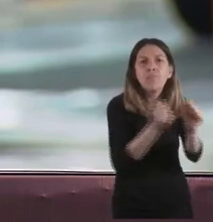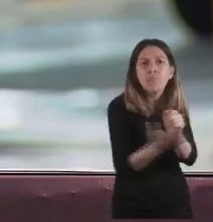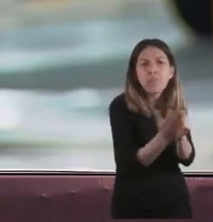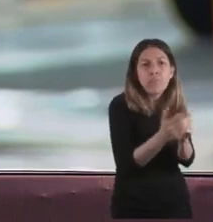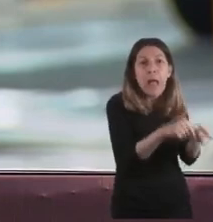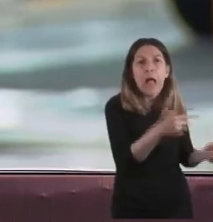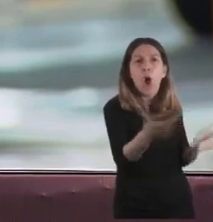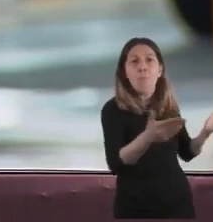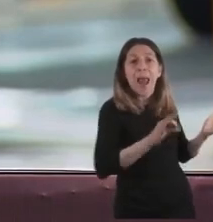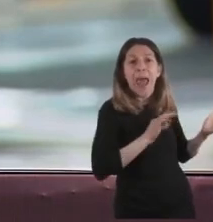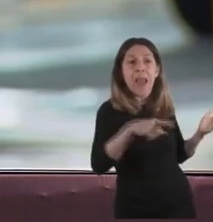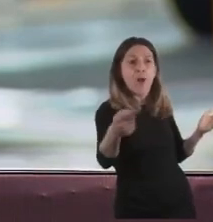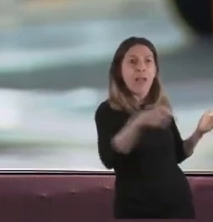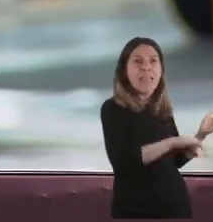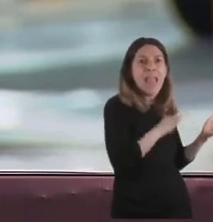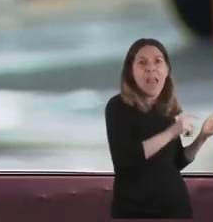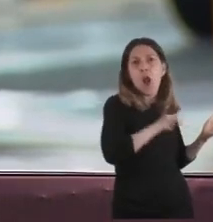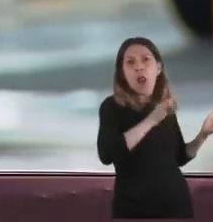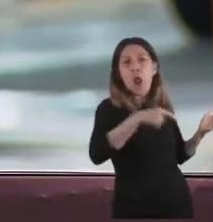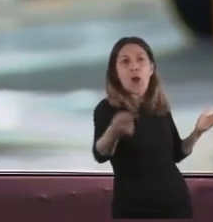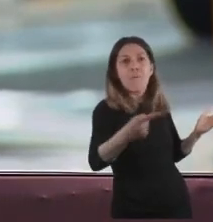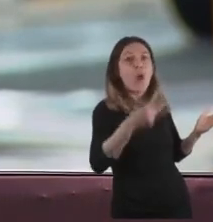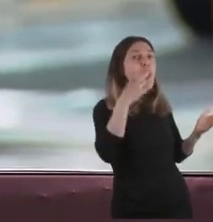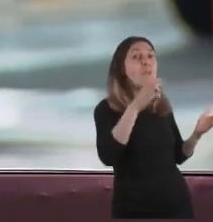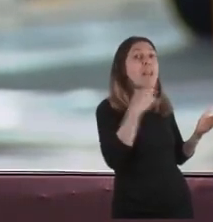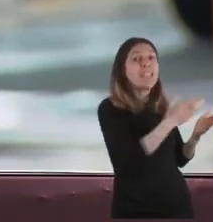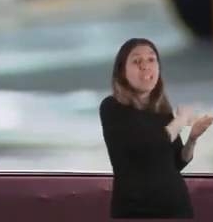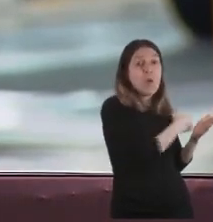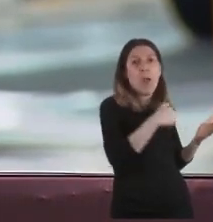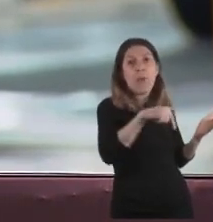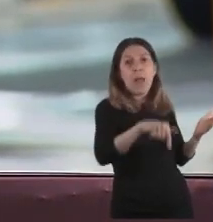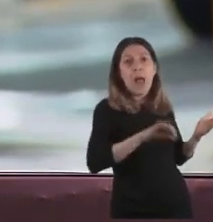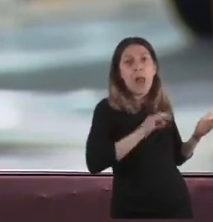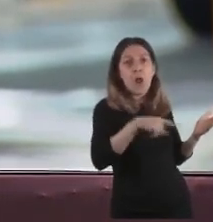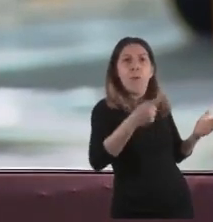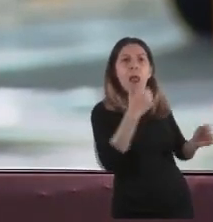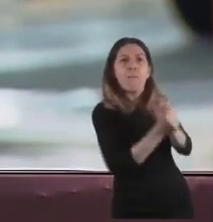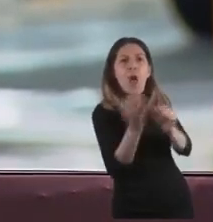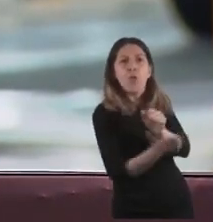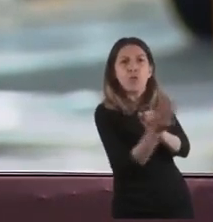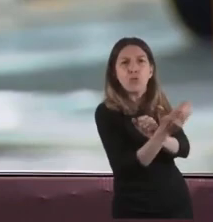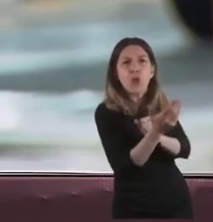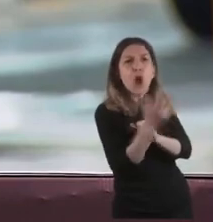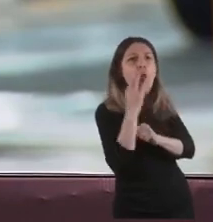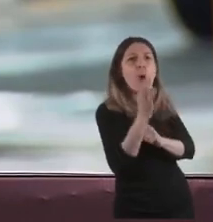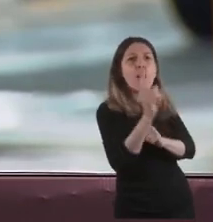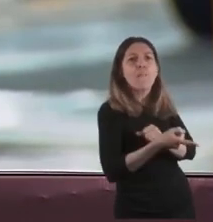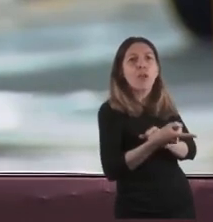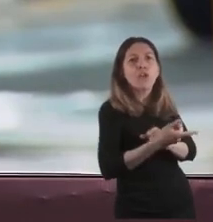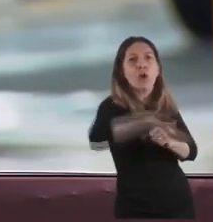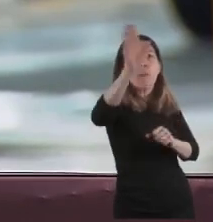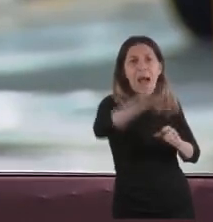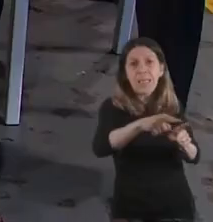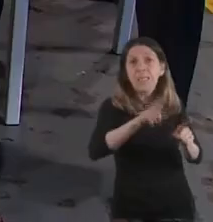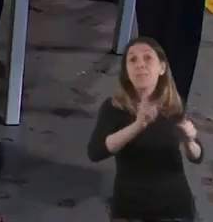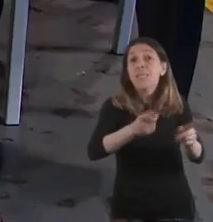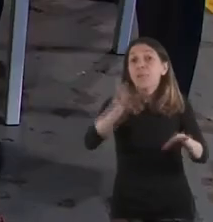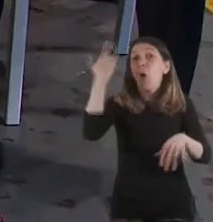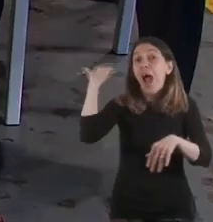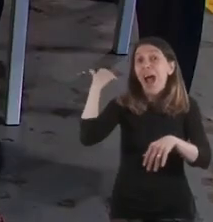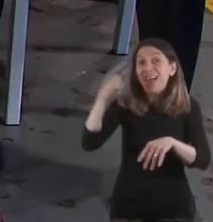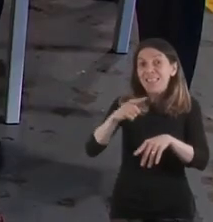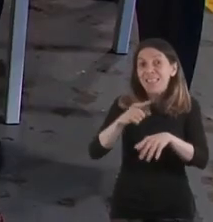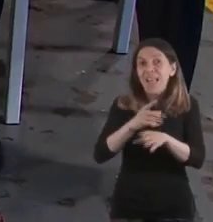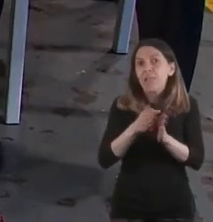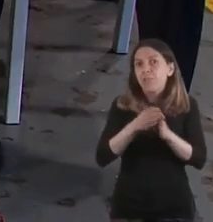los que se produjeron en el 2019, previo al inicio de la recuperación